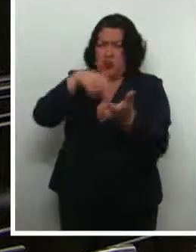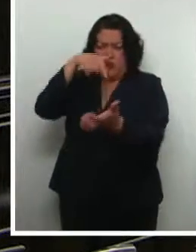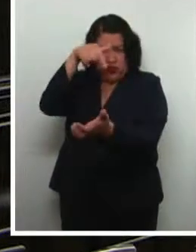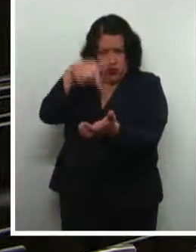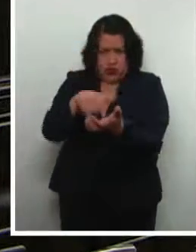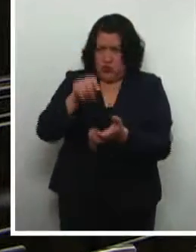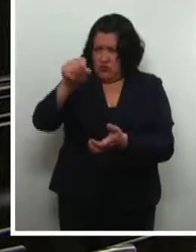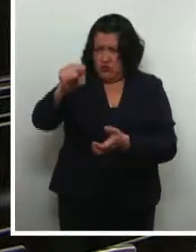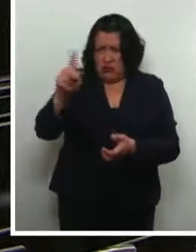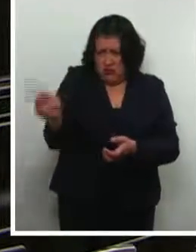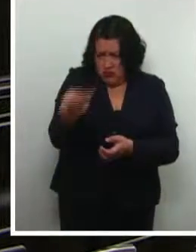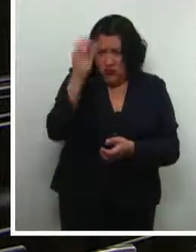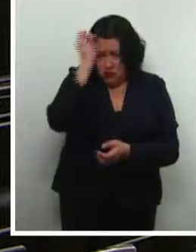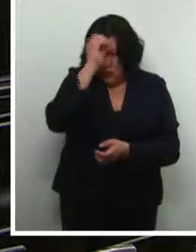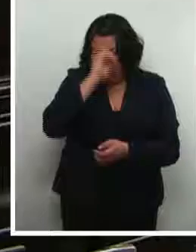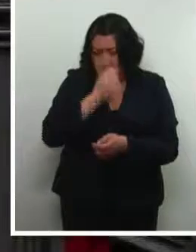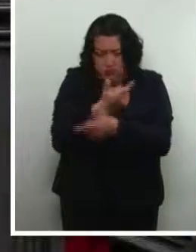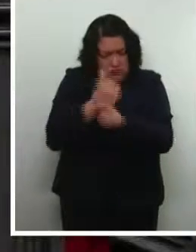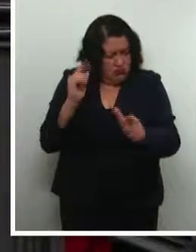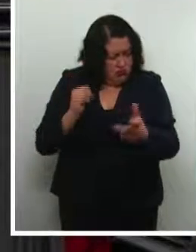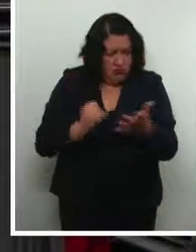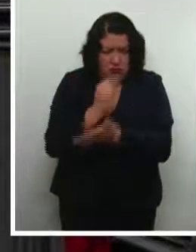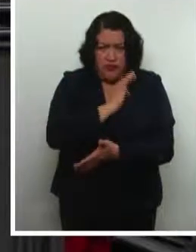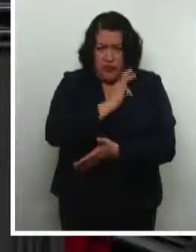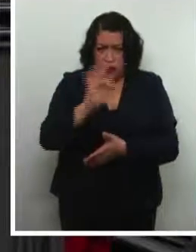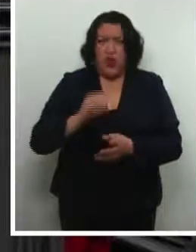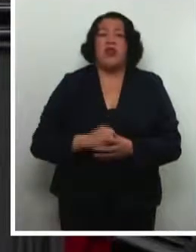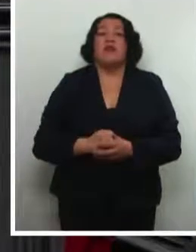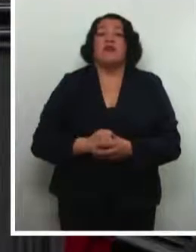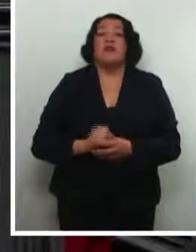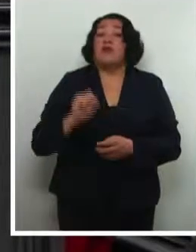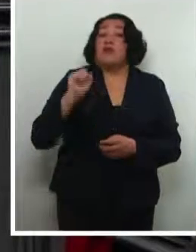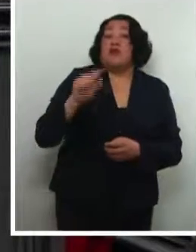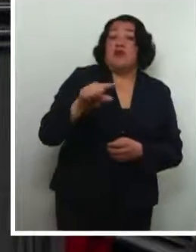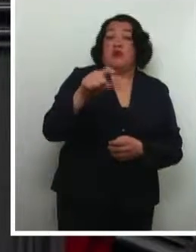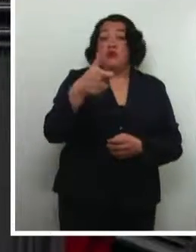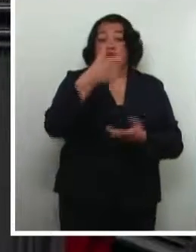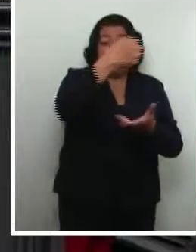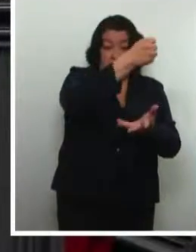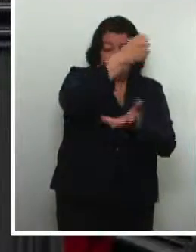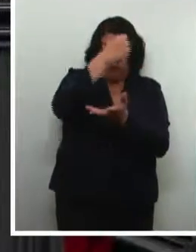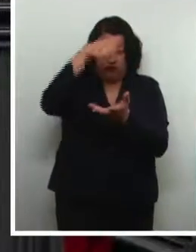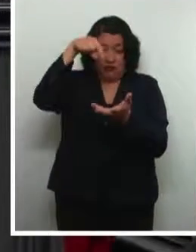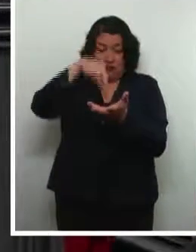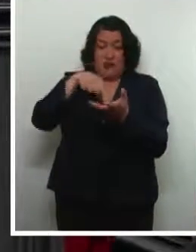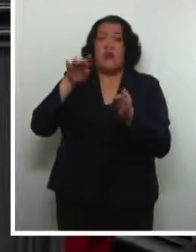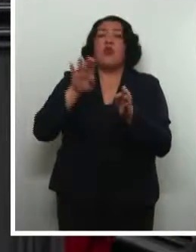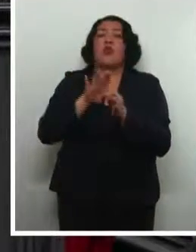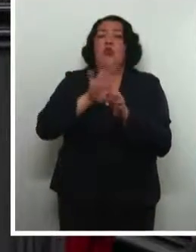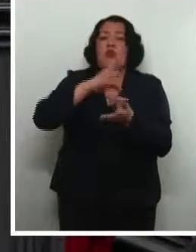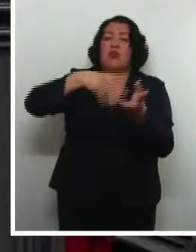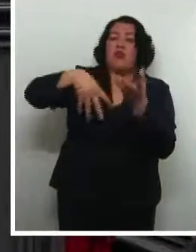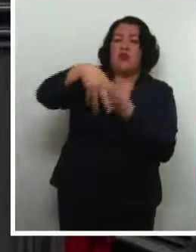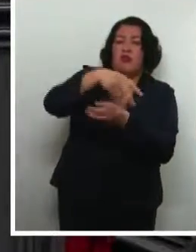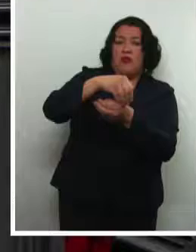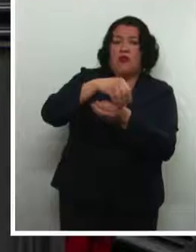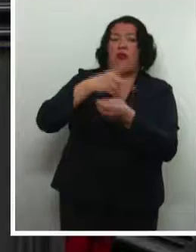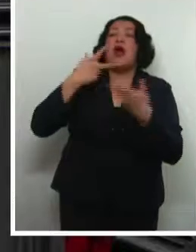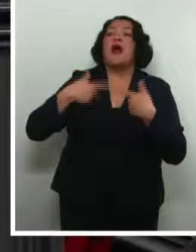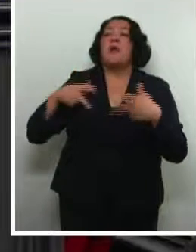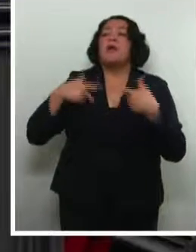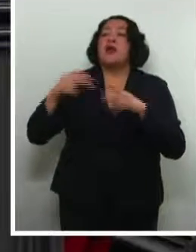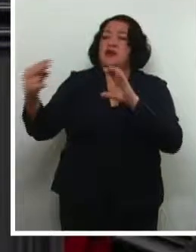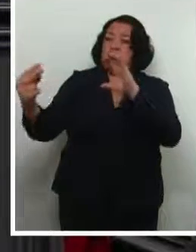la Ciudad de México. Dichos recursos se sujetarán a los procedimientos de transparencia y rendición